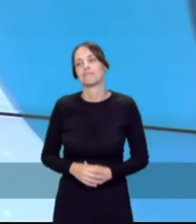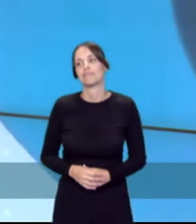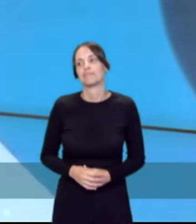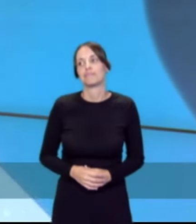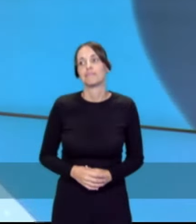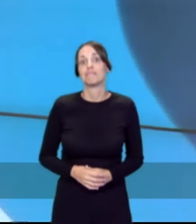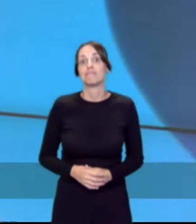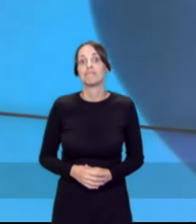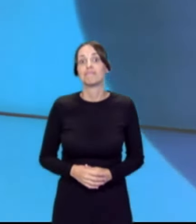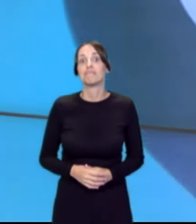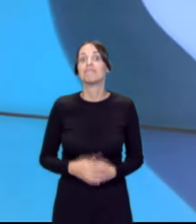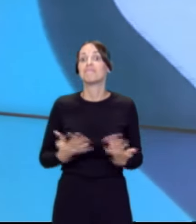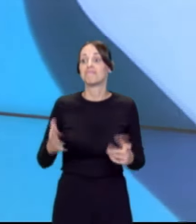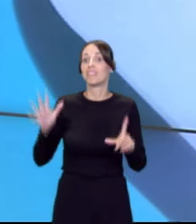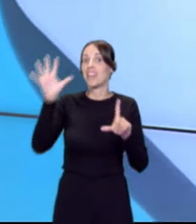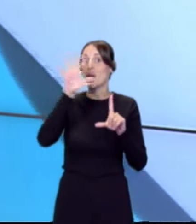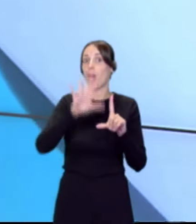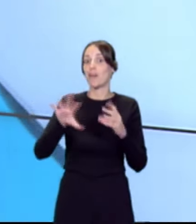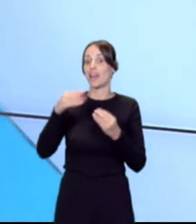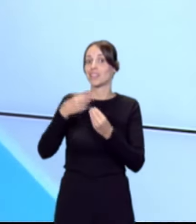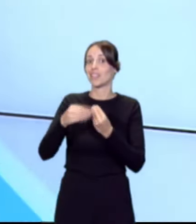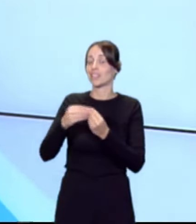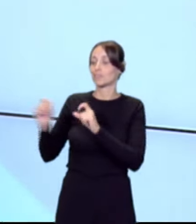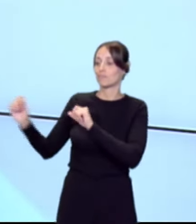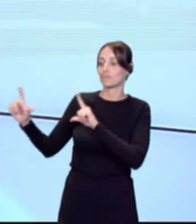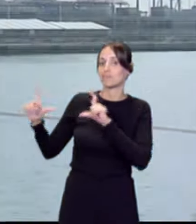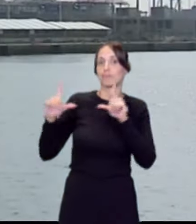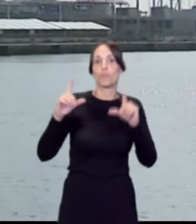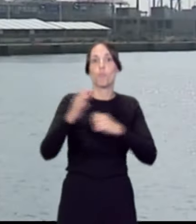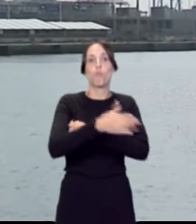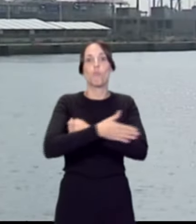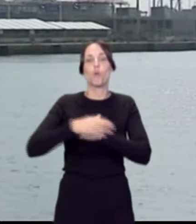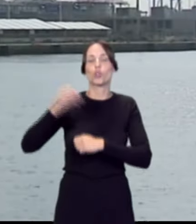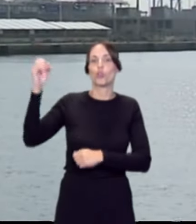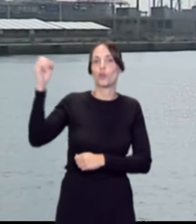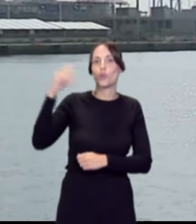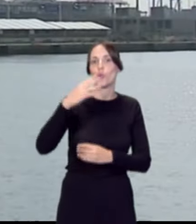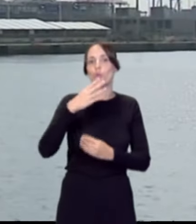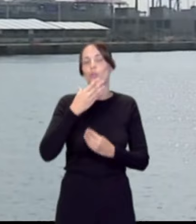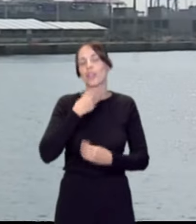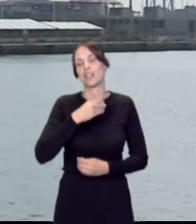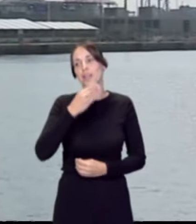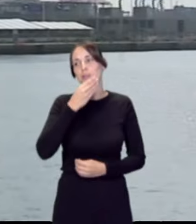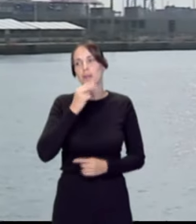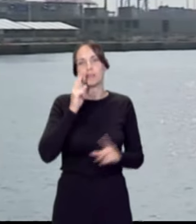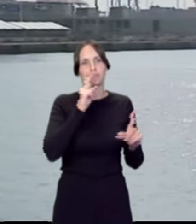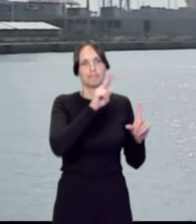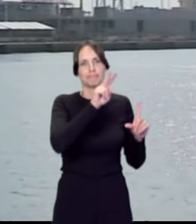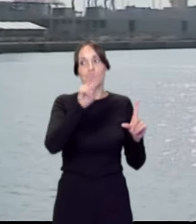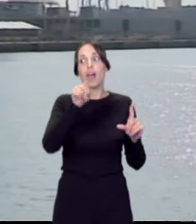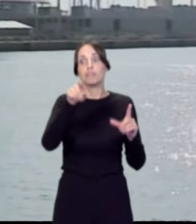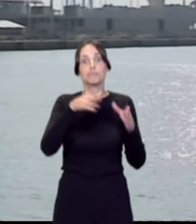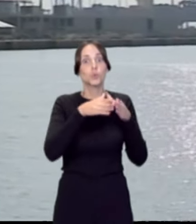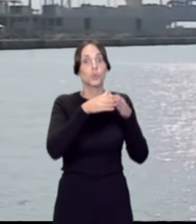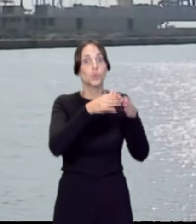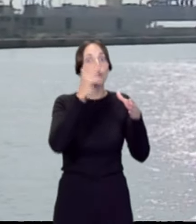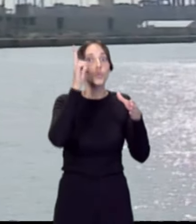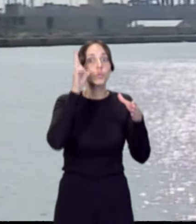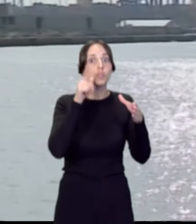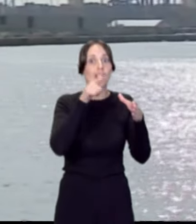Bueno, y de Gran Canaria le mostramos esta imagen del puerto de La Luz y de Las Palmas, en el que en esa imagen se aprecia el crucero con el que, bueno,